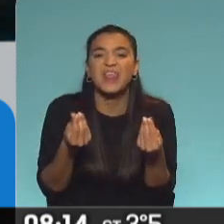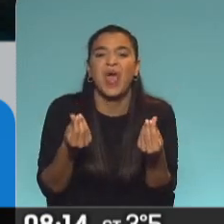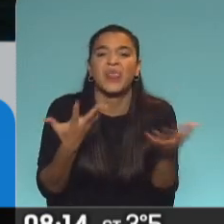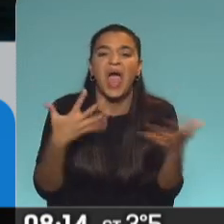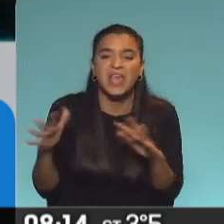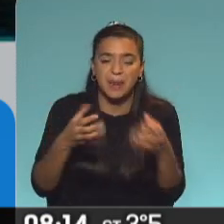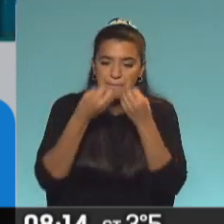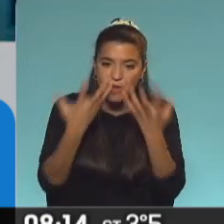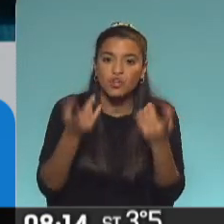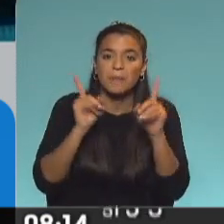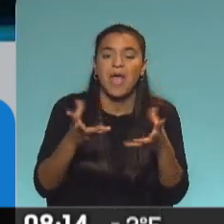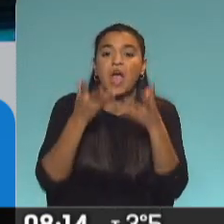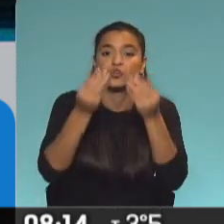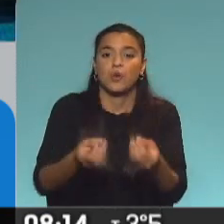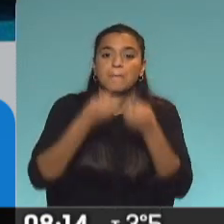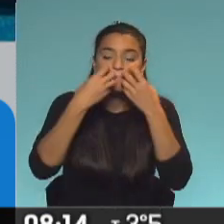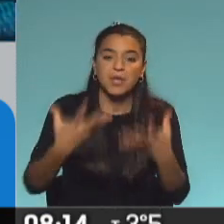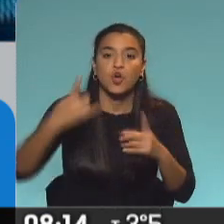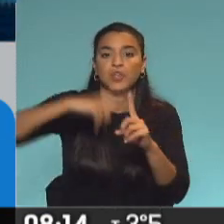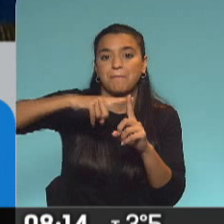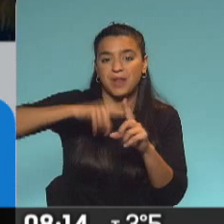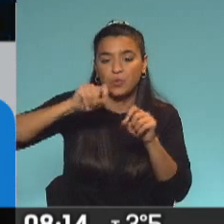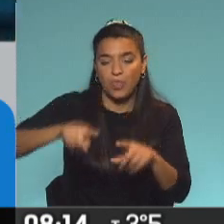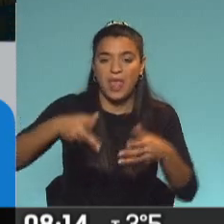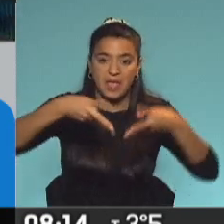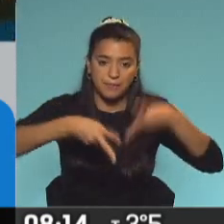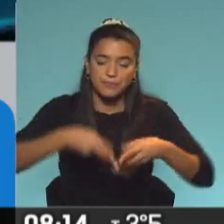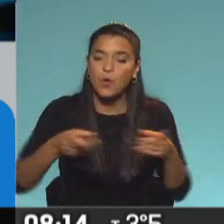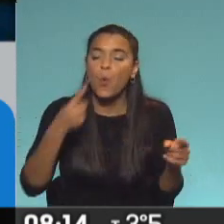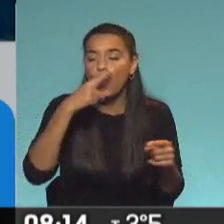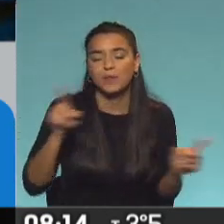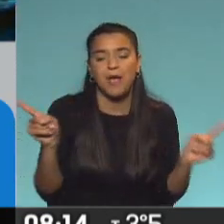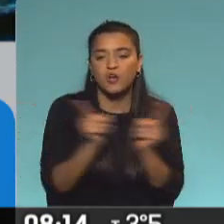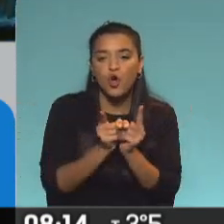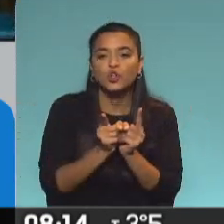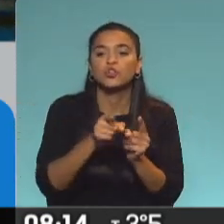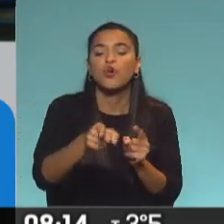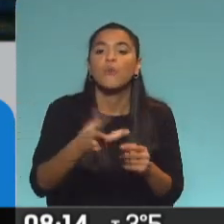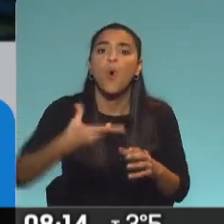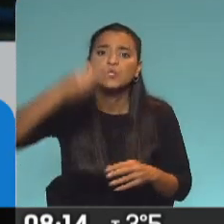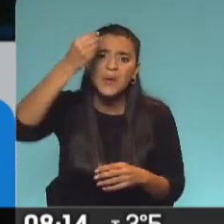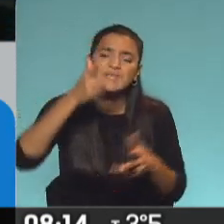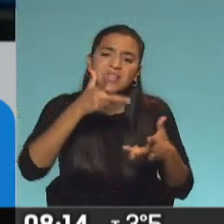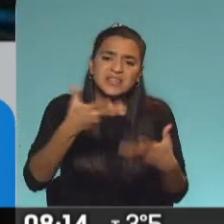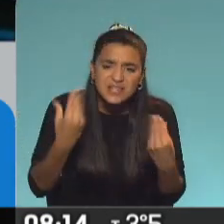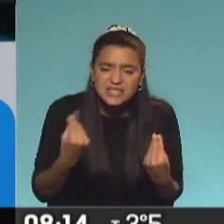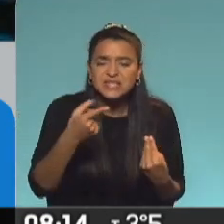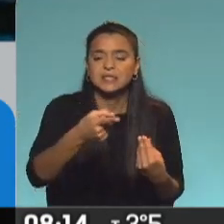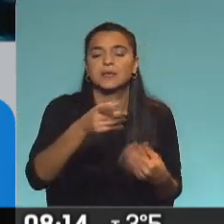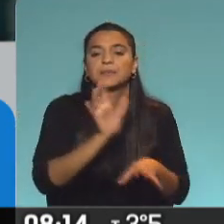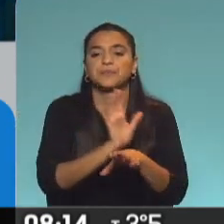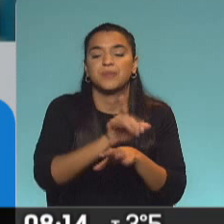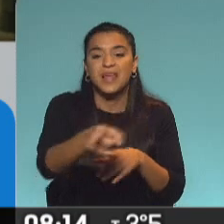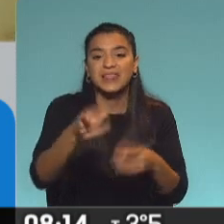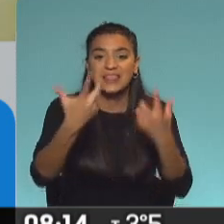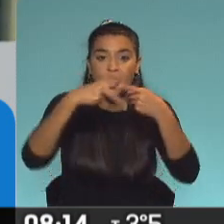manera, ayuda al rendimiento térmico del equipo. La última, y Sí. cortito. Muchas veces se dice que la utilización de